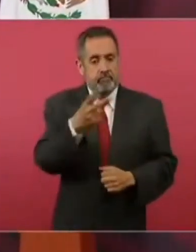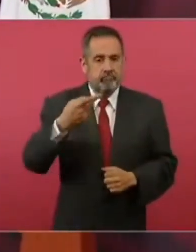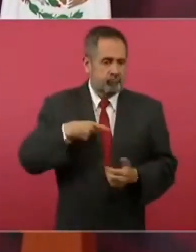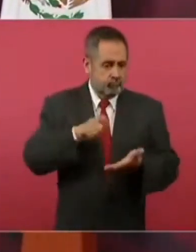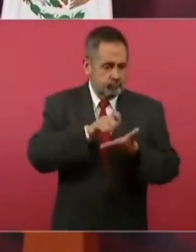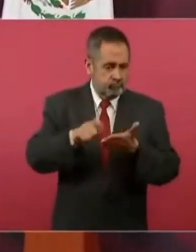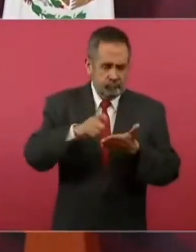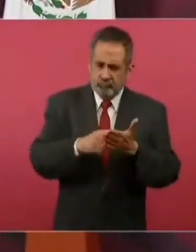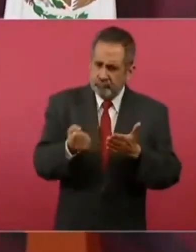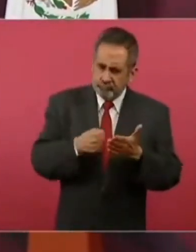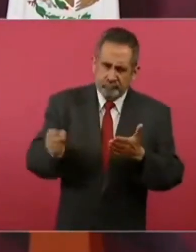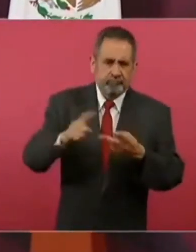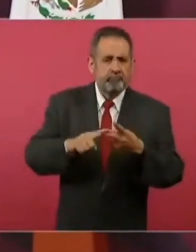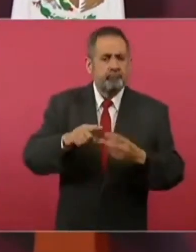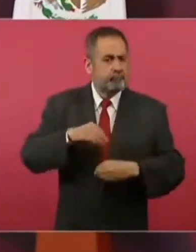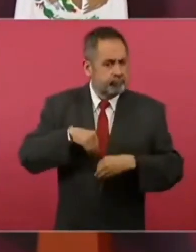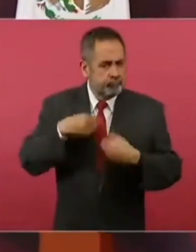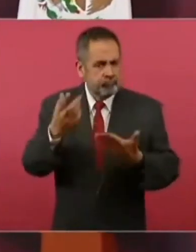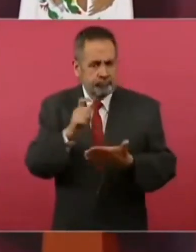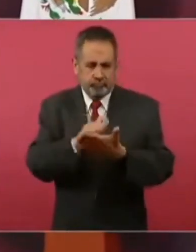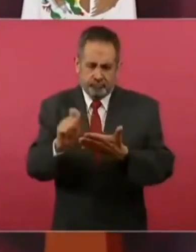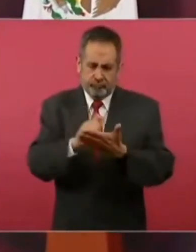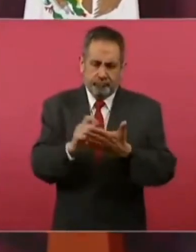escritores y poetas